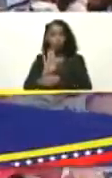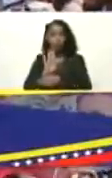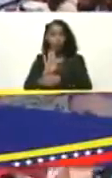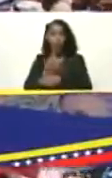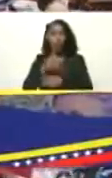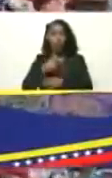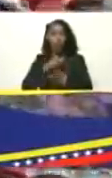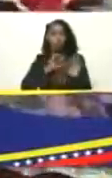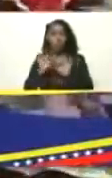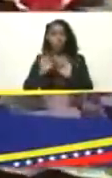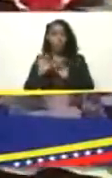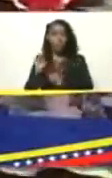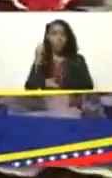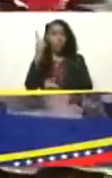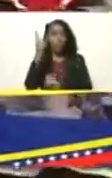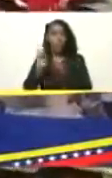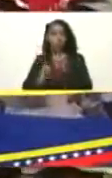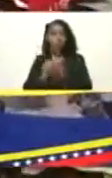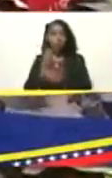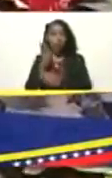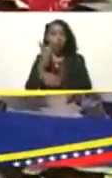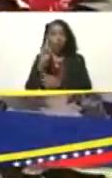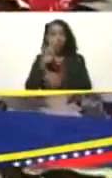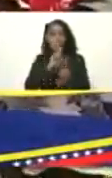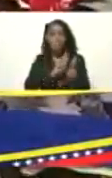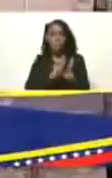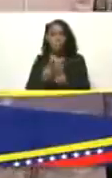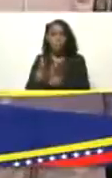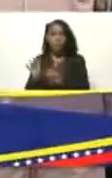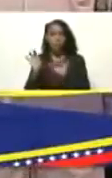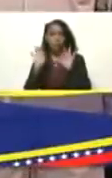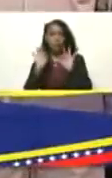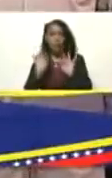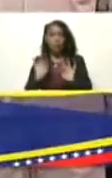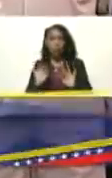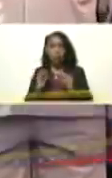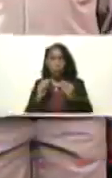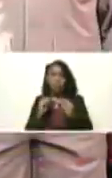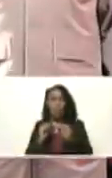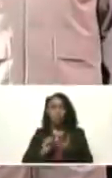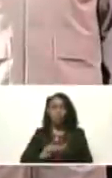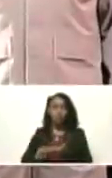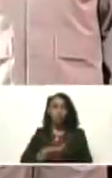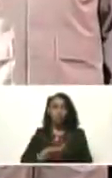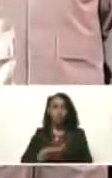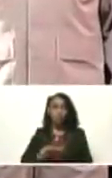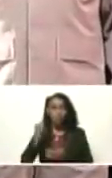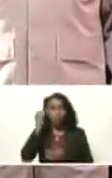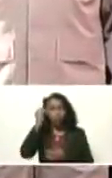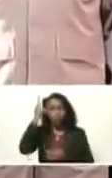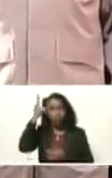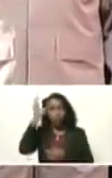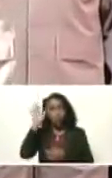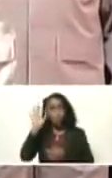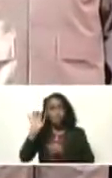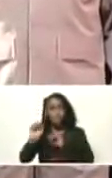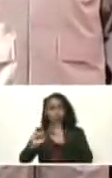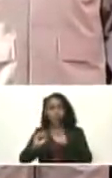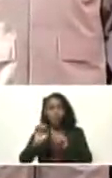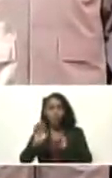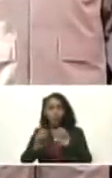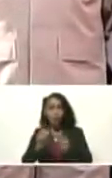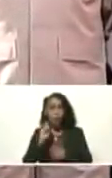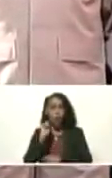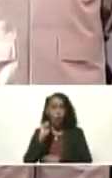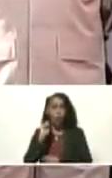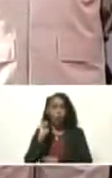Estoy preparando para el 1 de mayo un plan especial para recuperar la capacidad adquisitiva de los